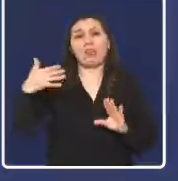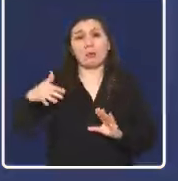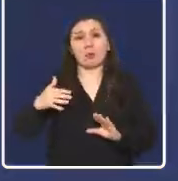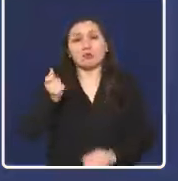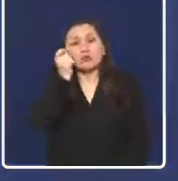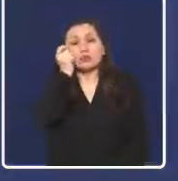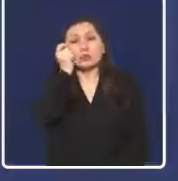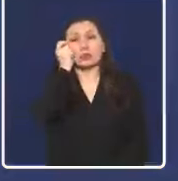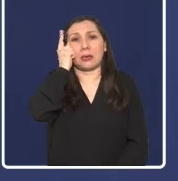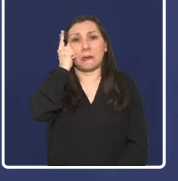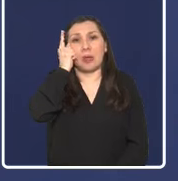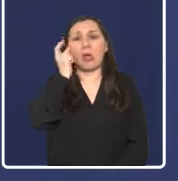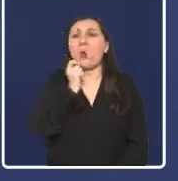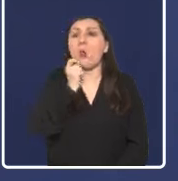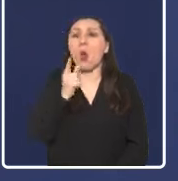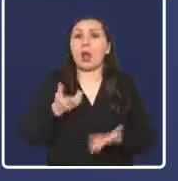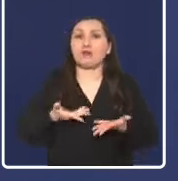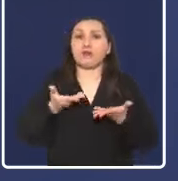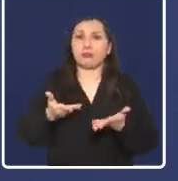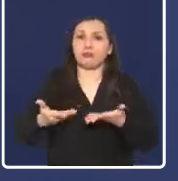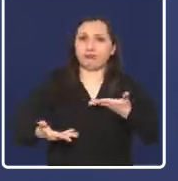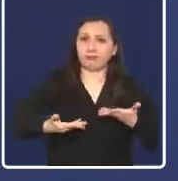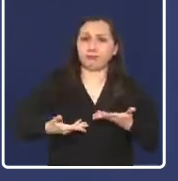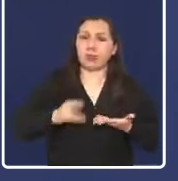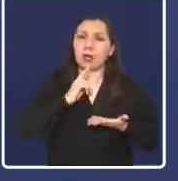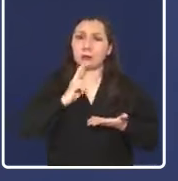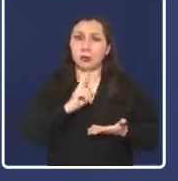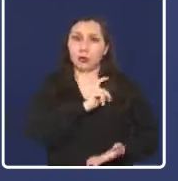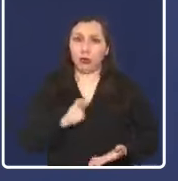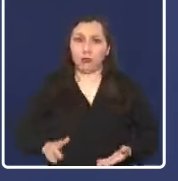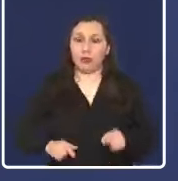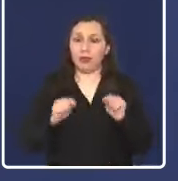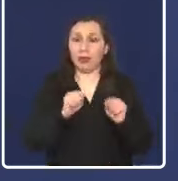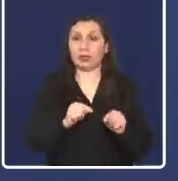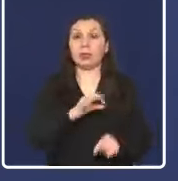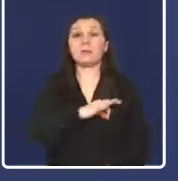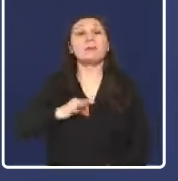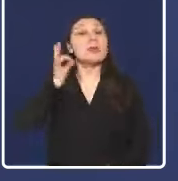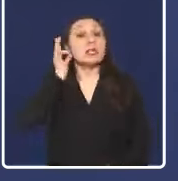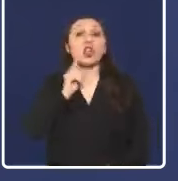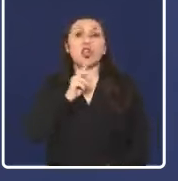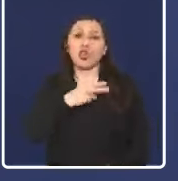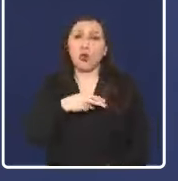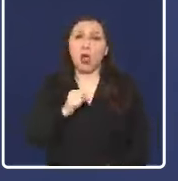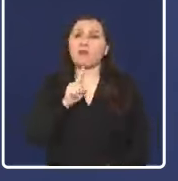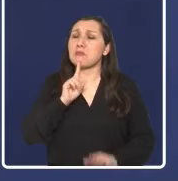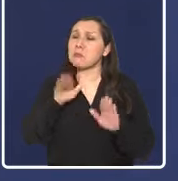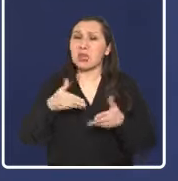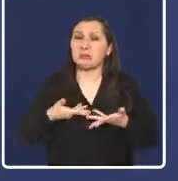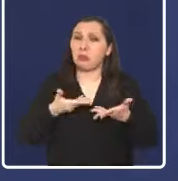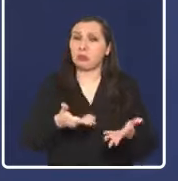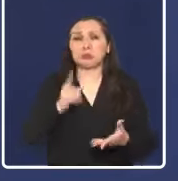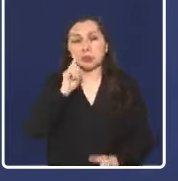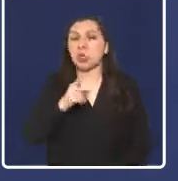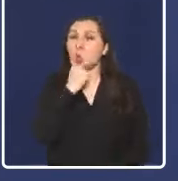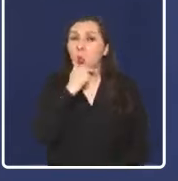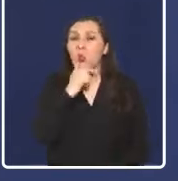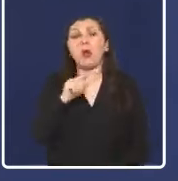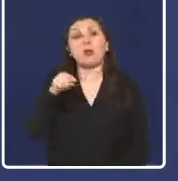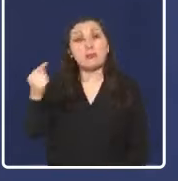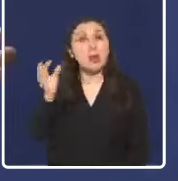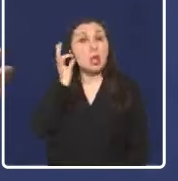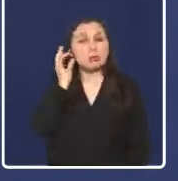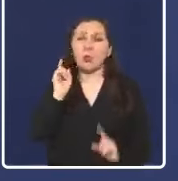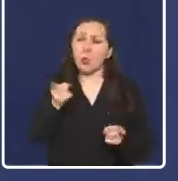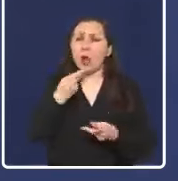importante que se sepa cuál es la disposición y actitud del gobierno respecto a esto. La ministra toda tiene la misma disposición, no les quepa duda, y ella va a contestar todas